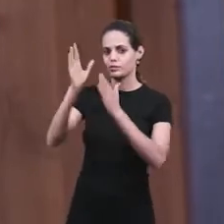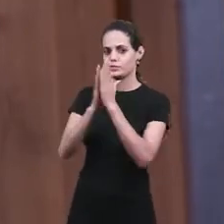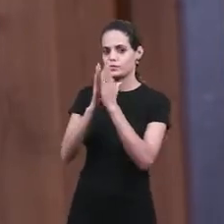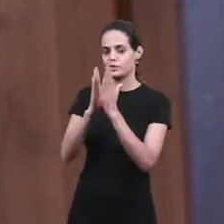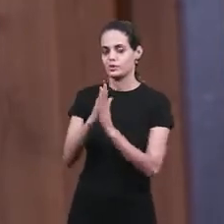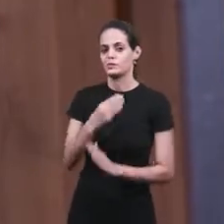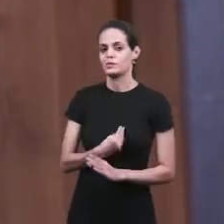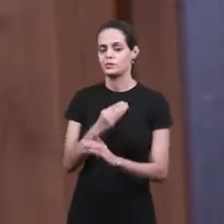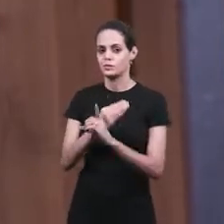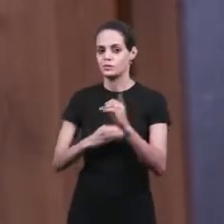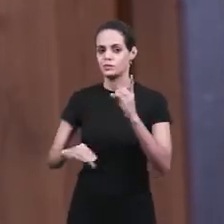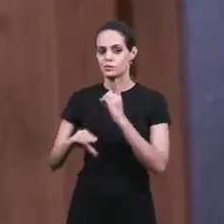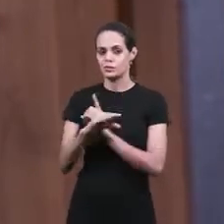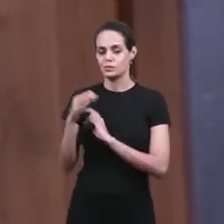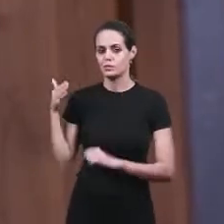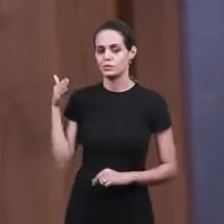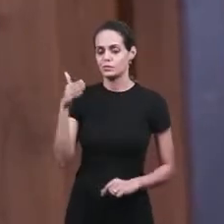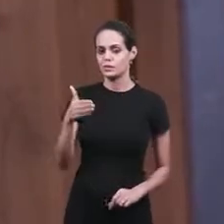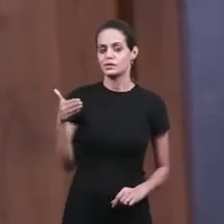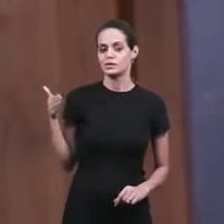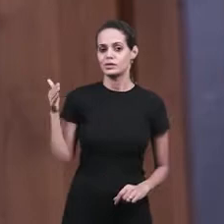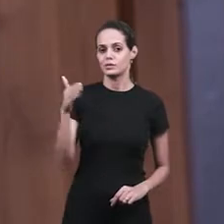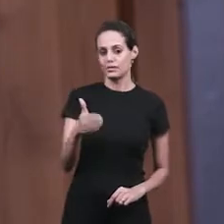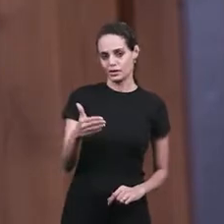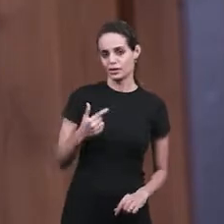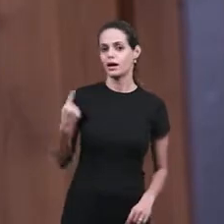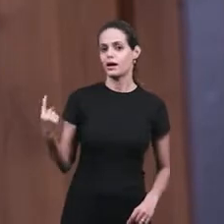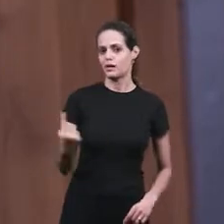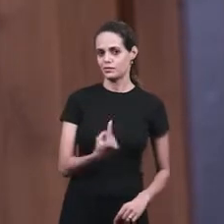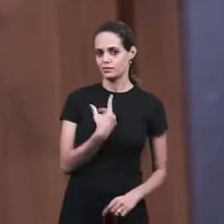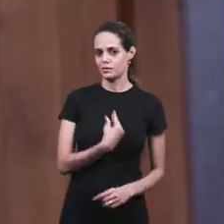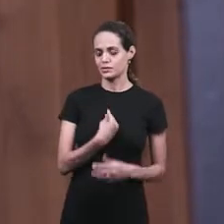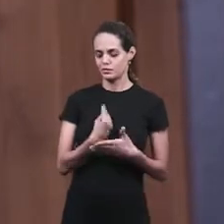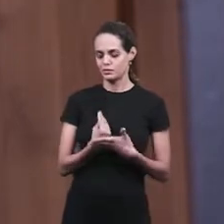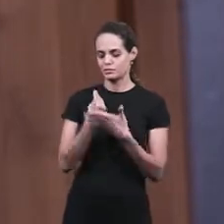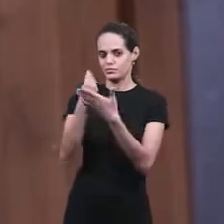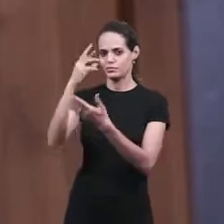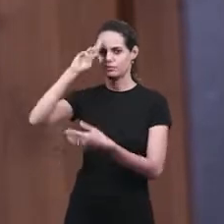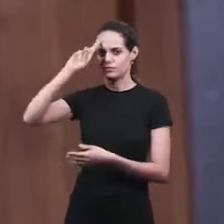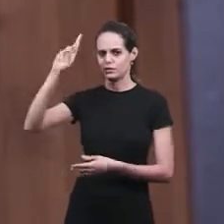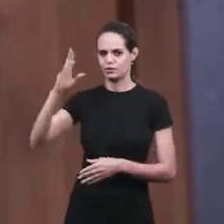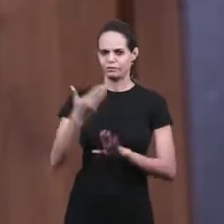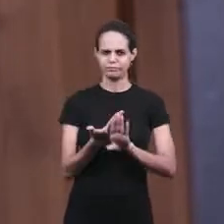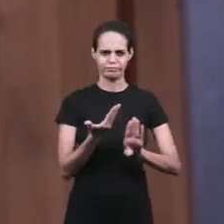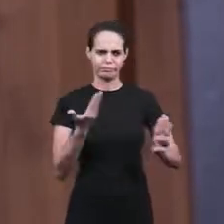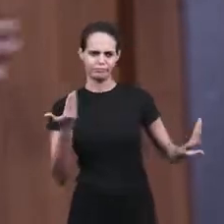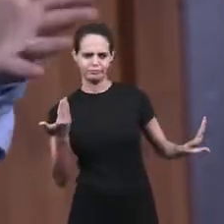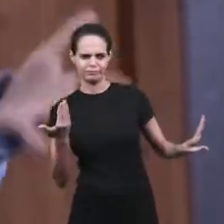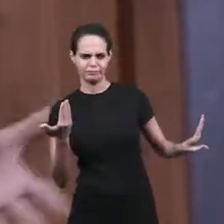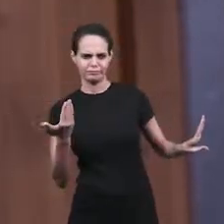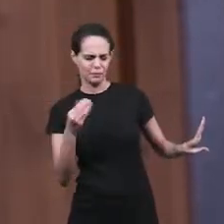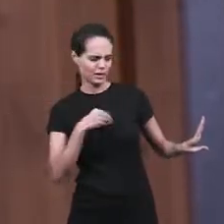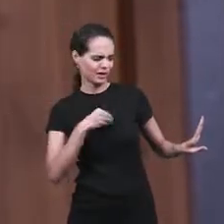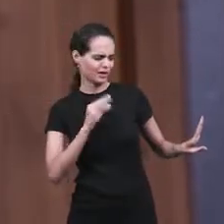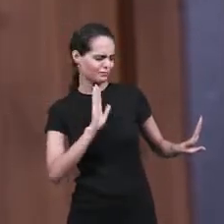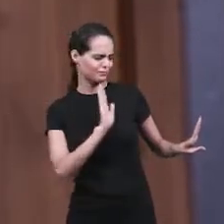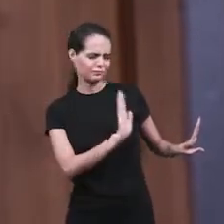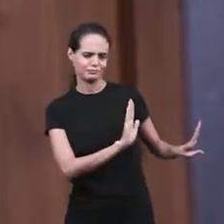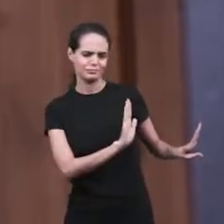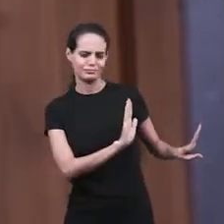orando, participando de los cultos, consagrando nuestra vida al Señor, apartándonos del pecado